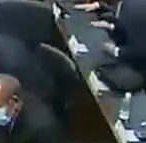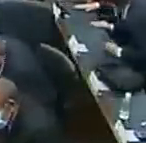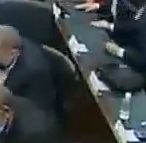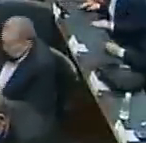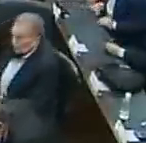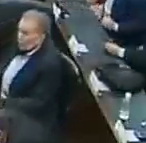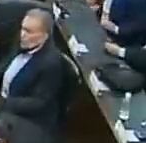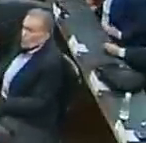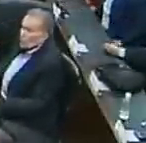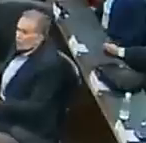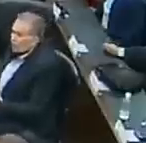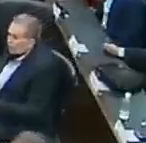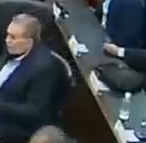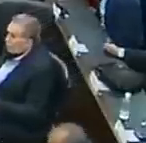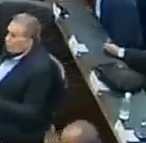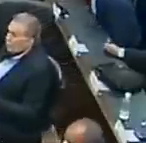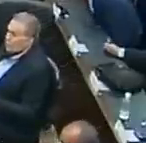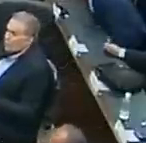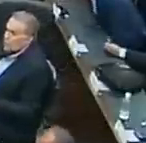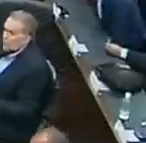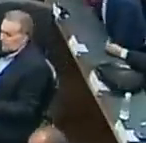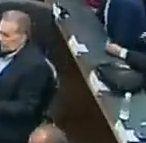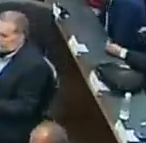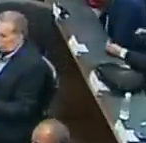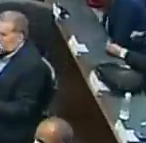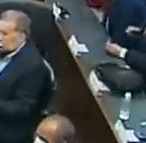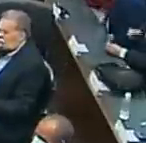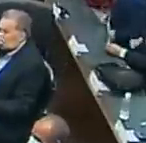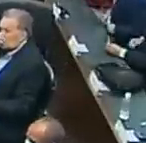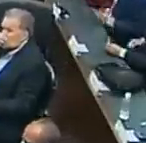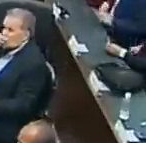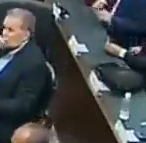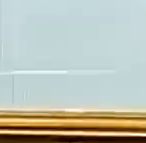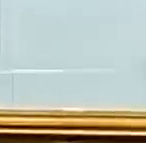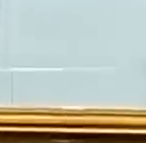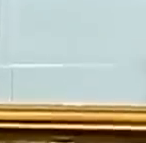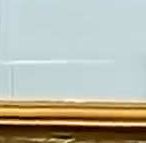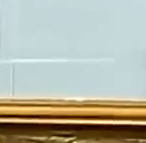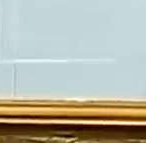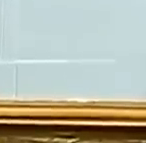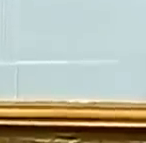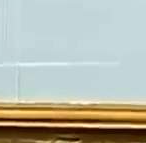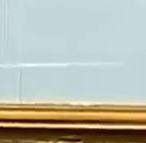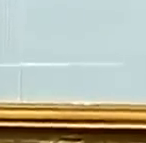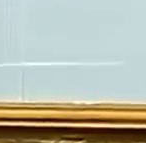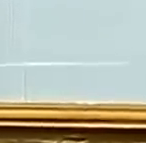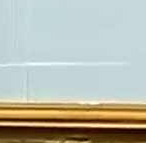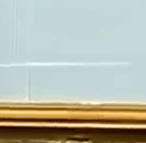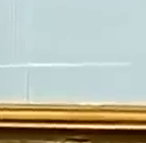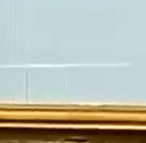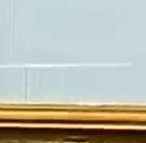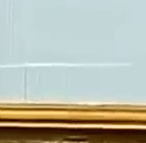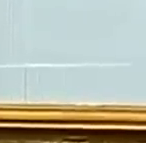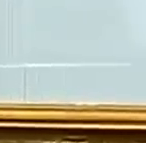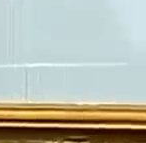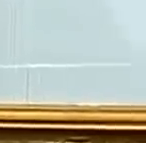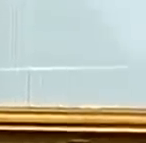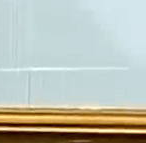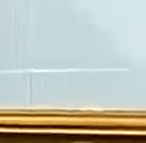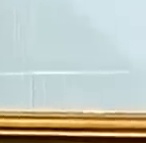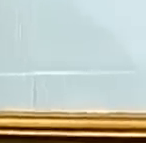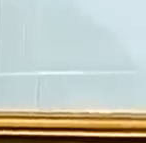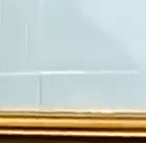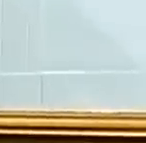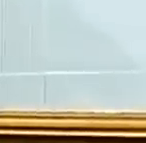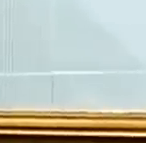Gracias, presidente. Bueno, en primer lugar, saludar a toda la clase obrera, al pueblo trabajador de Venezuela. Ha